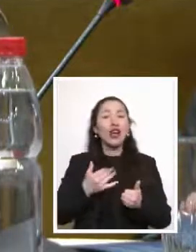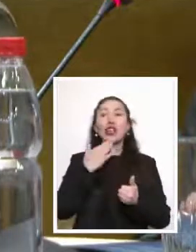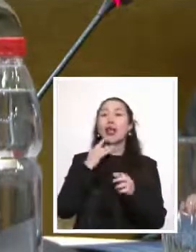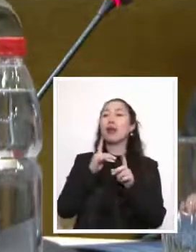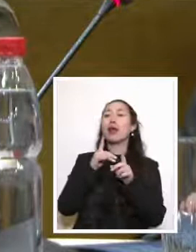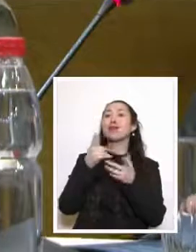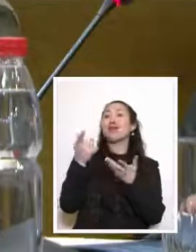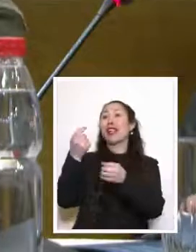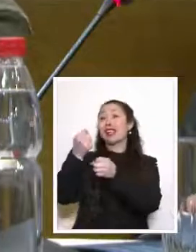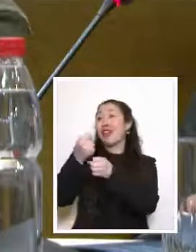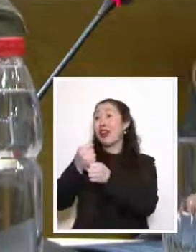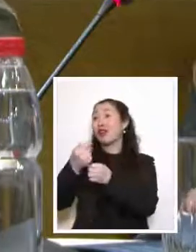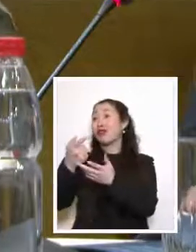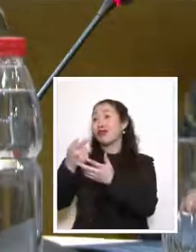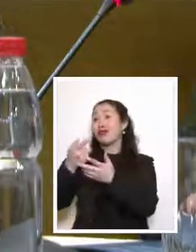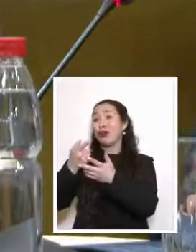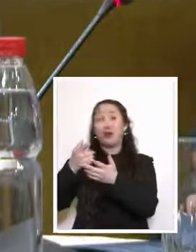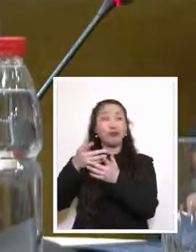interesantes que...